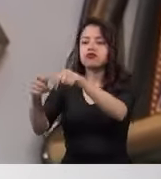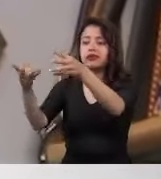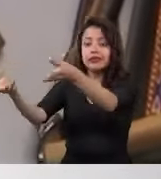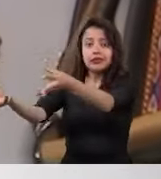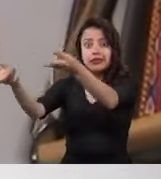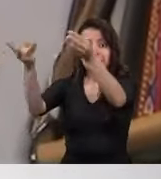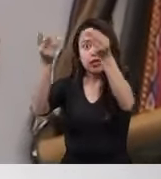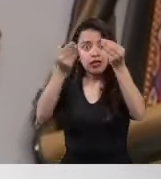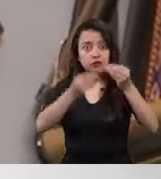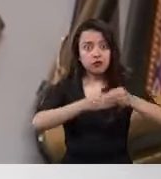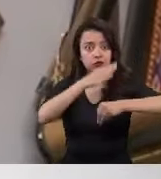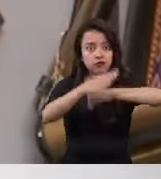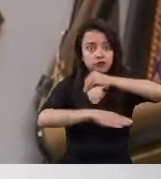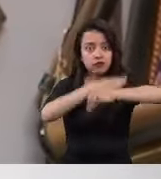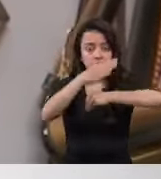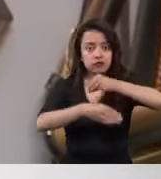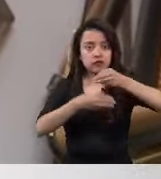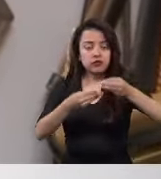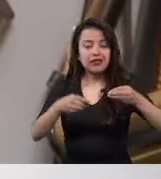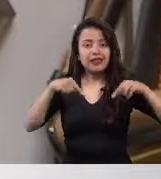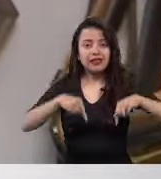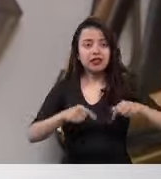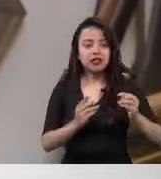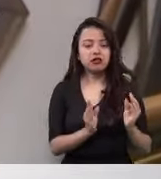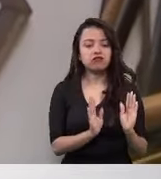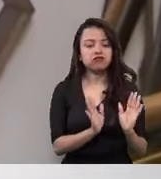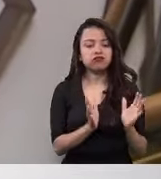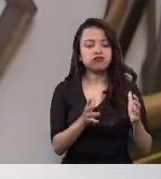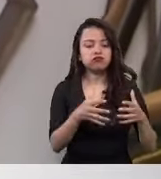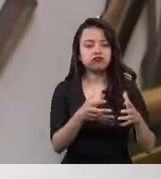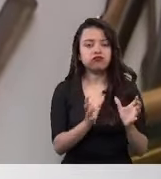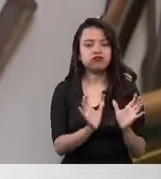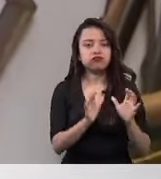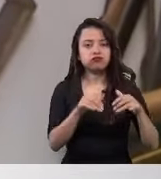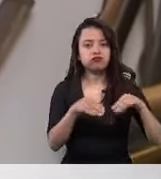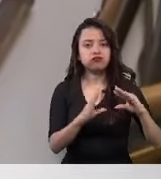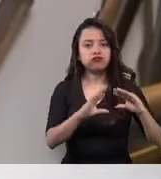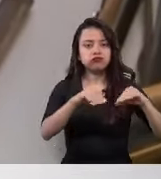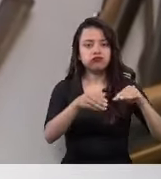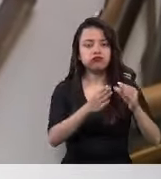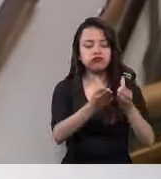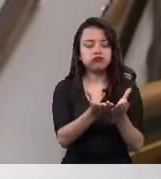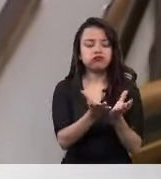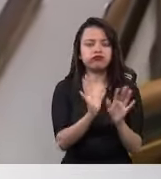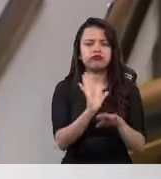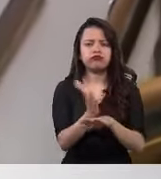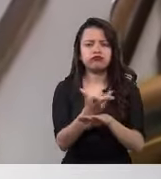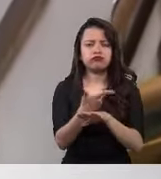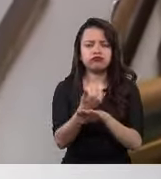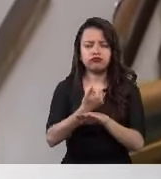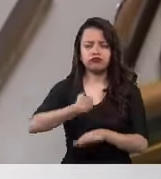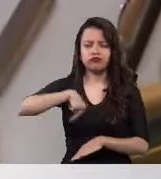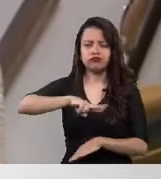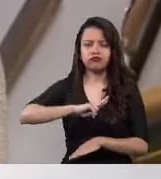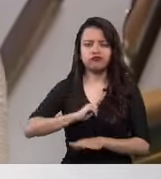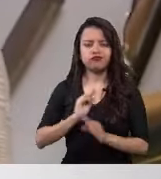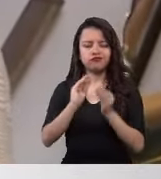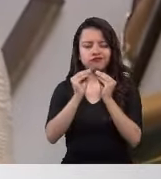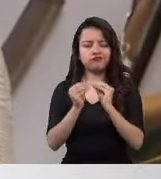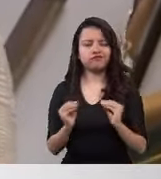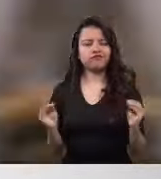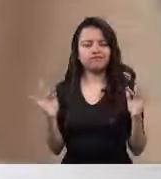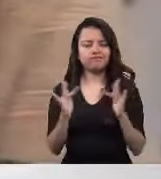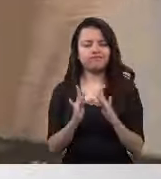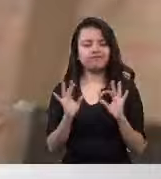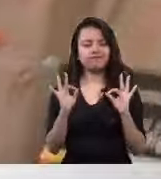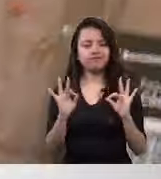Manizales, y aquí somos artesanos conocedores del arte de la sombrerería, y aquí le damos todos los terminados y